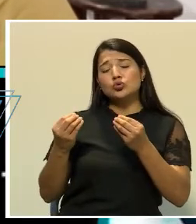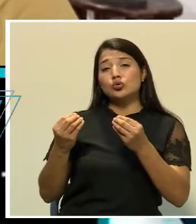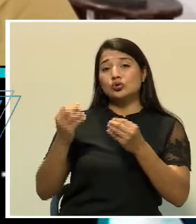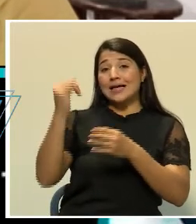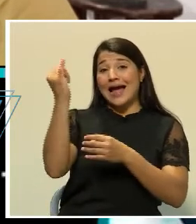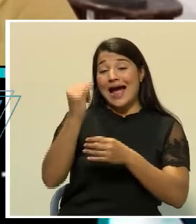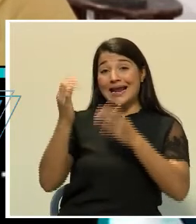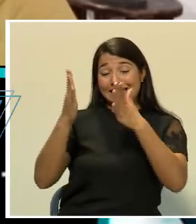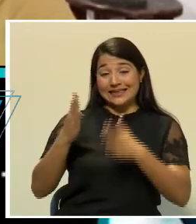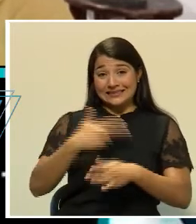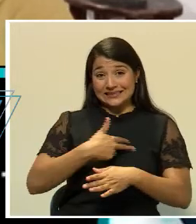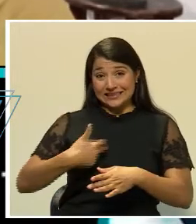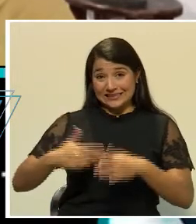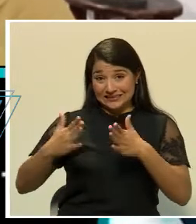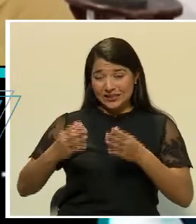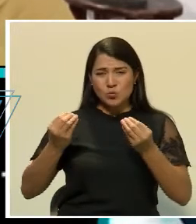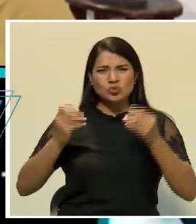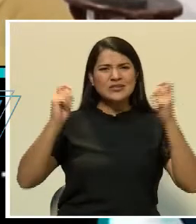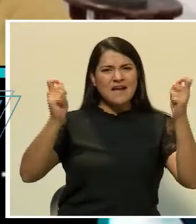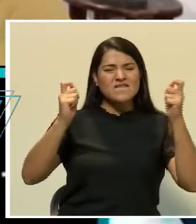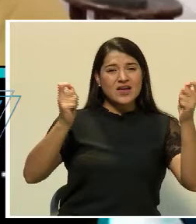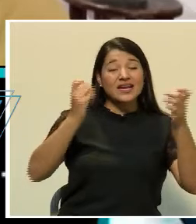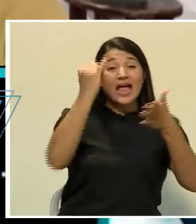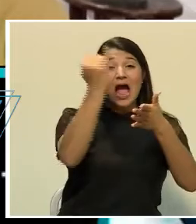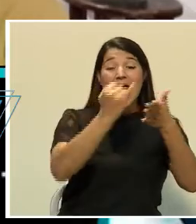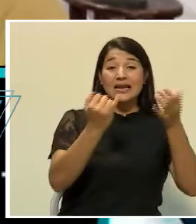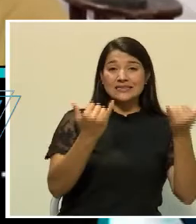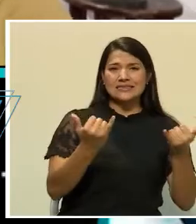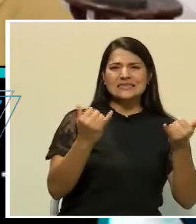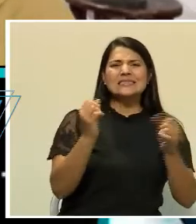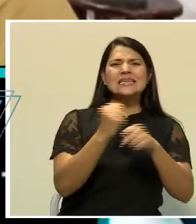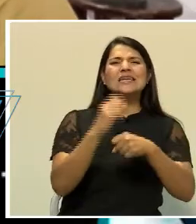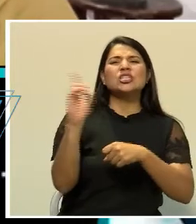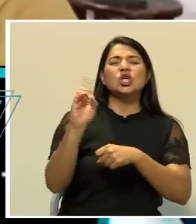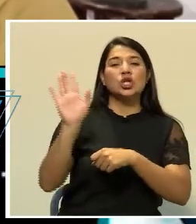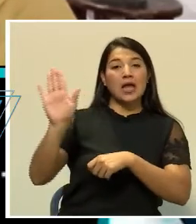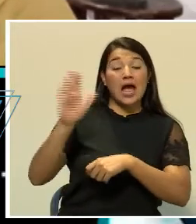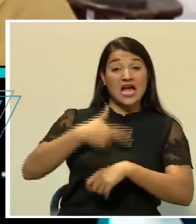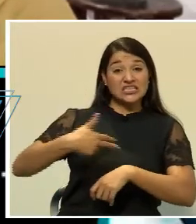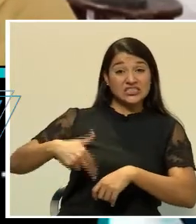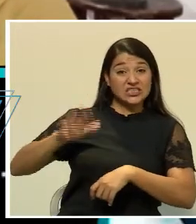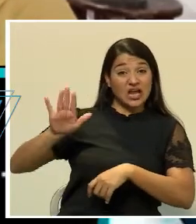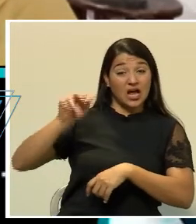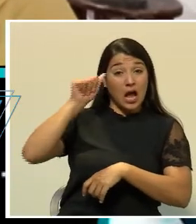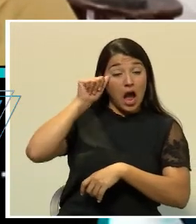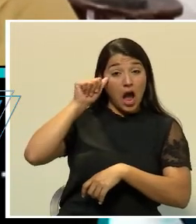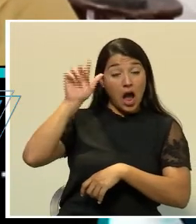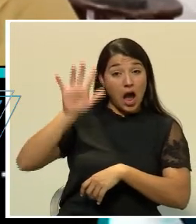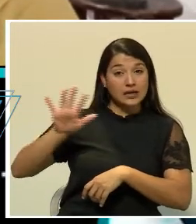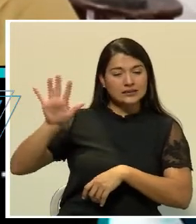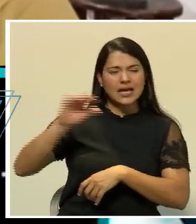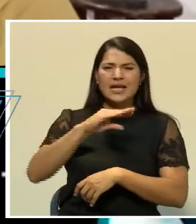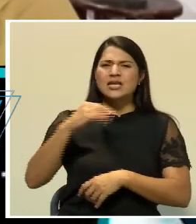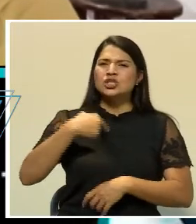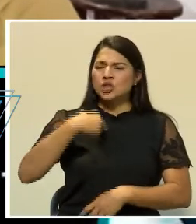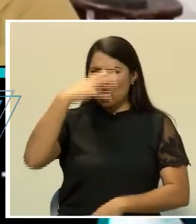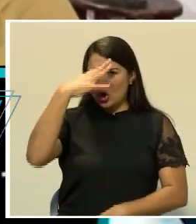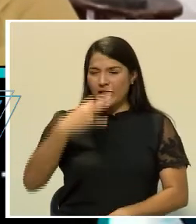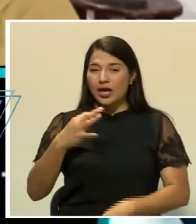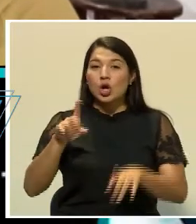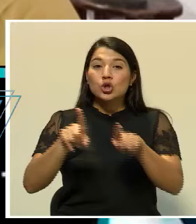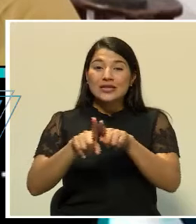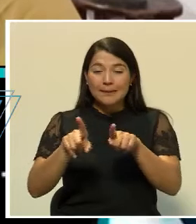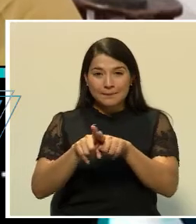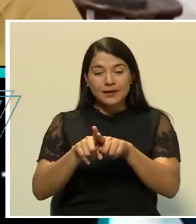muchísimas de las ferias de arte contemporáneo se están realizando en China, en Asia, y yo creo que también a nivel